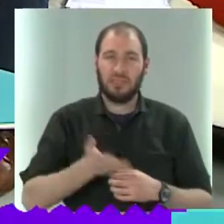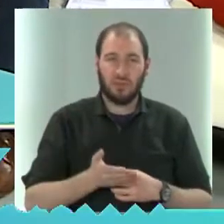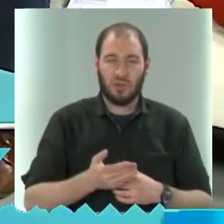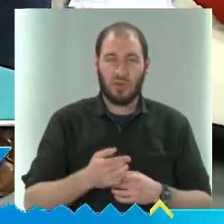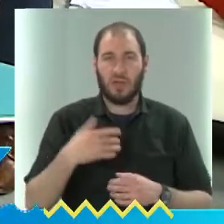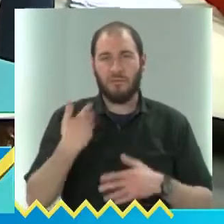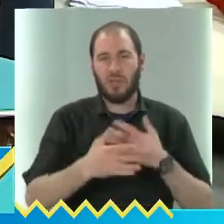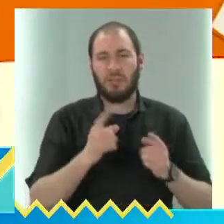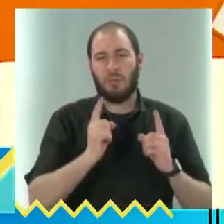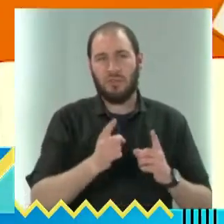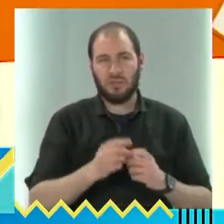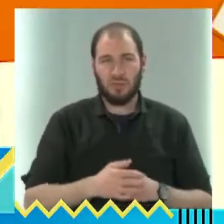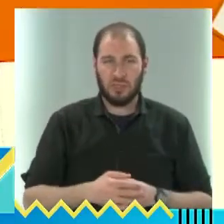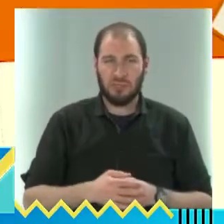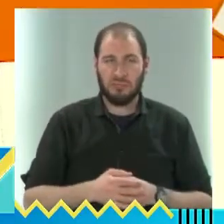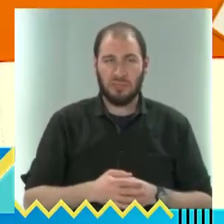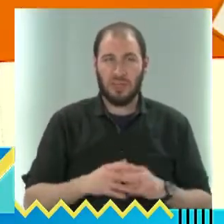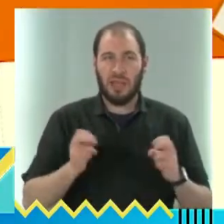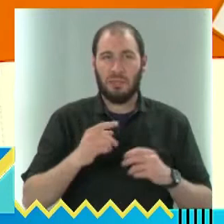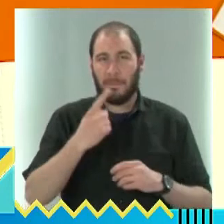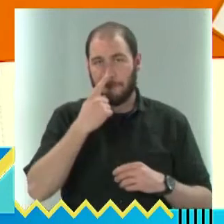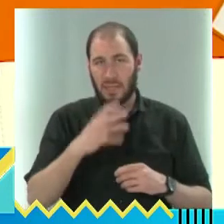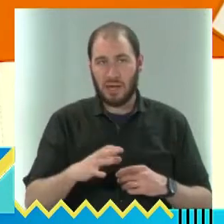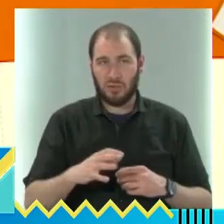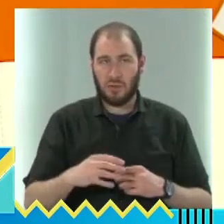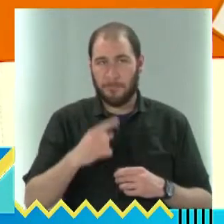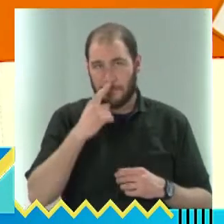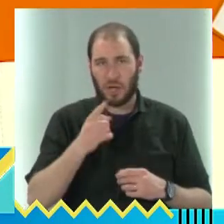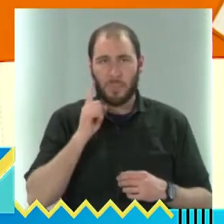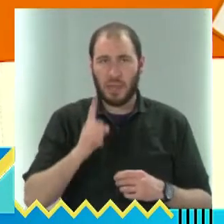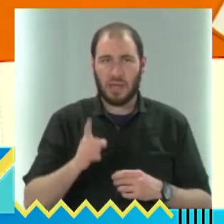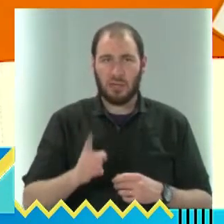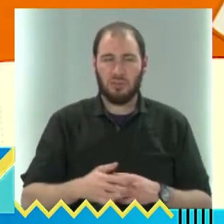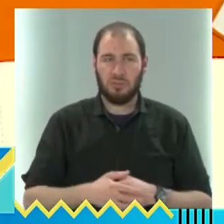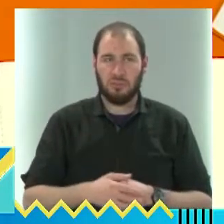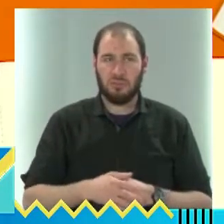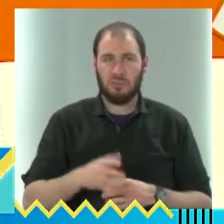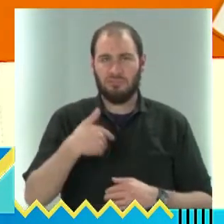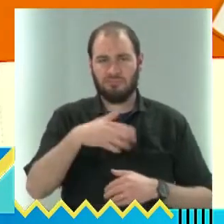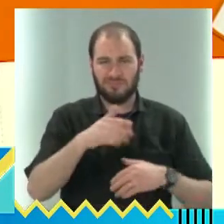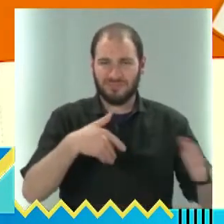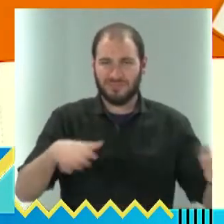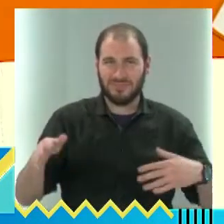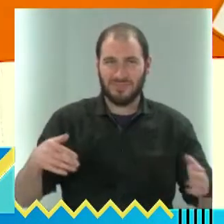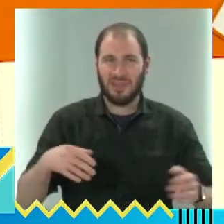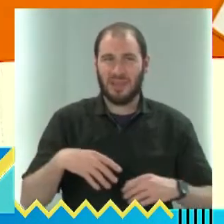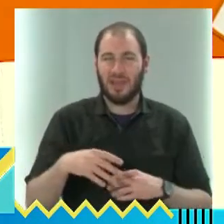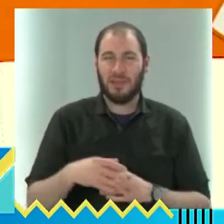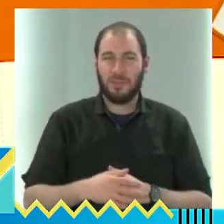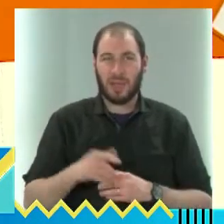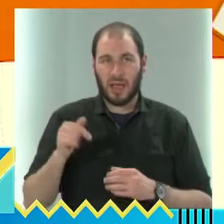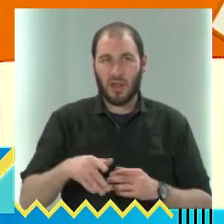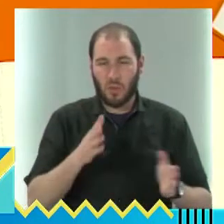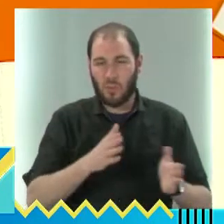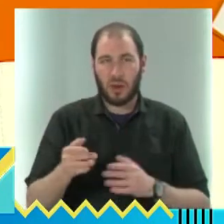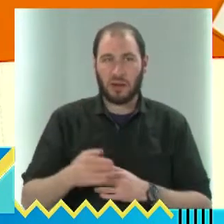las agresiones a docentes, el tema de perros, de mascotas peligrosas, que estaban dispersas en distintos lugares, se está